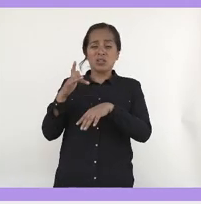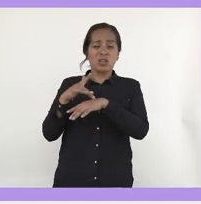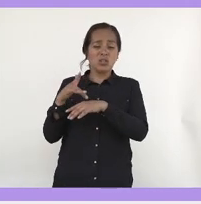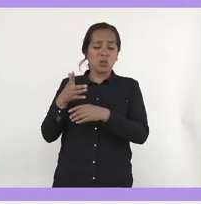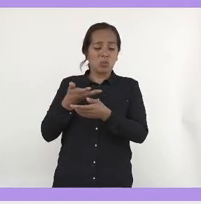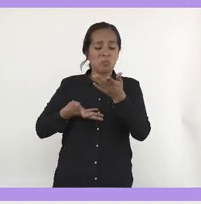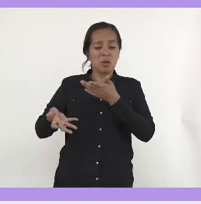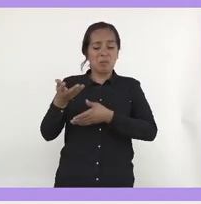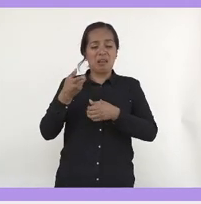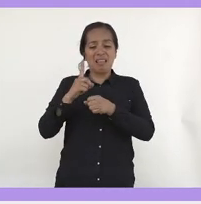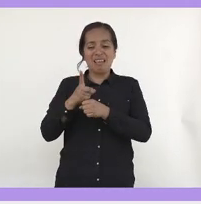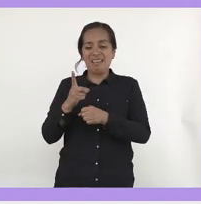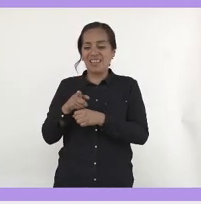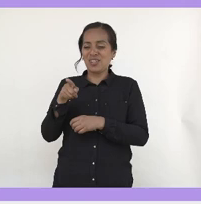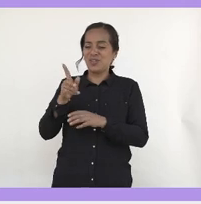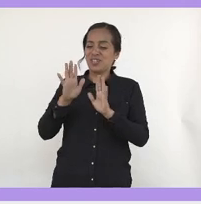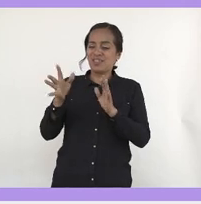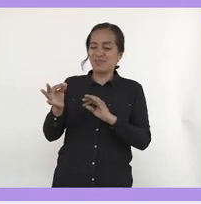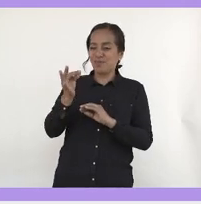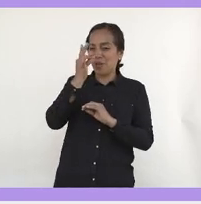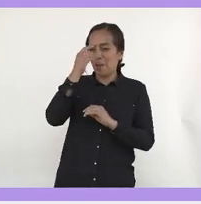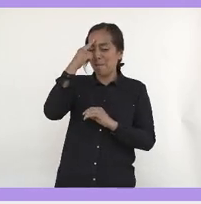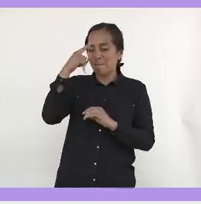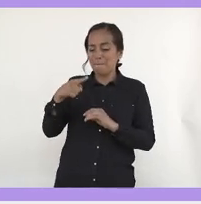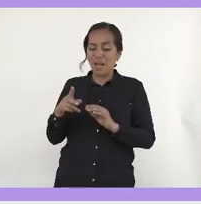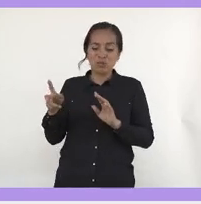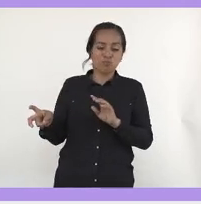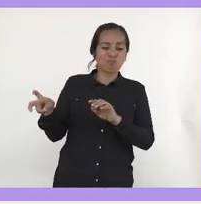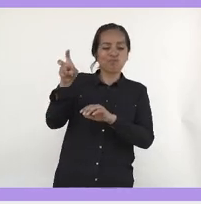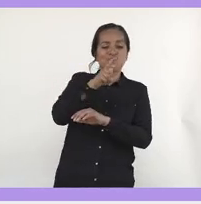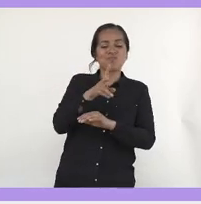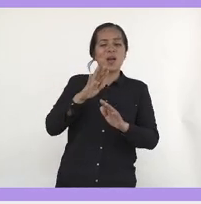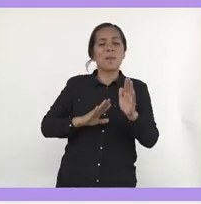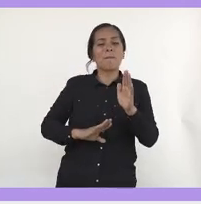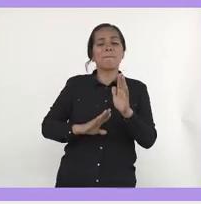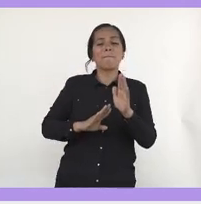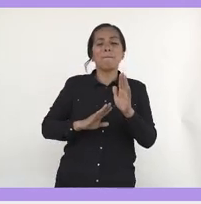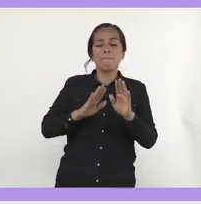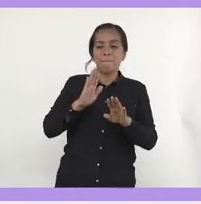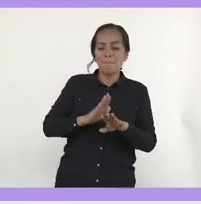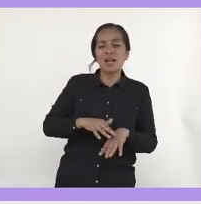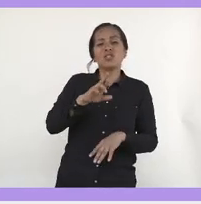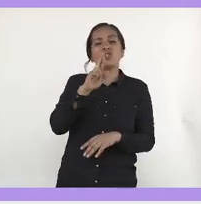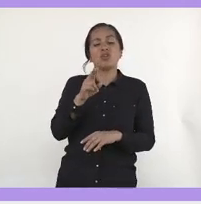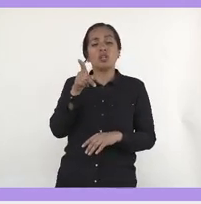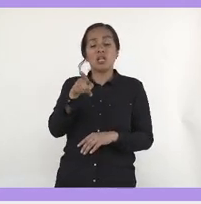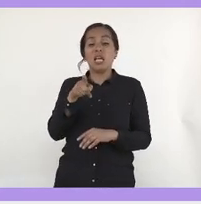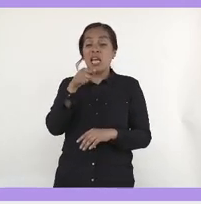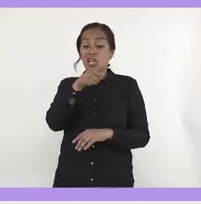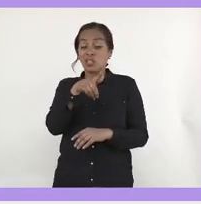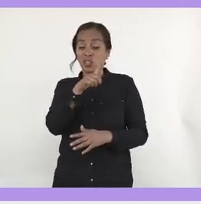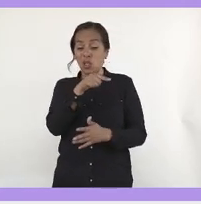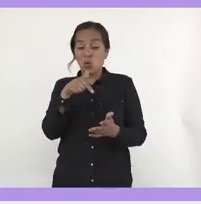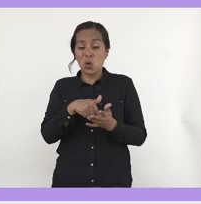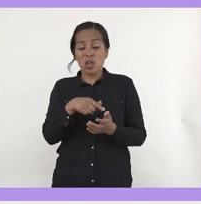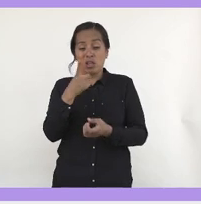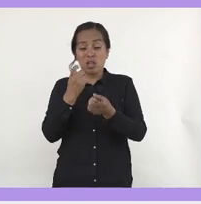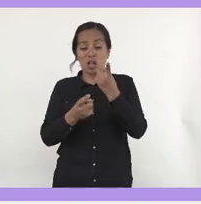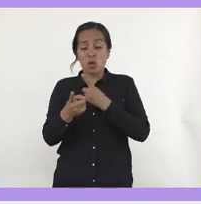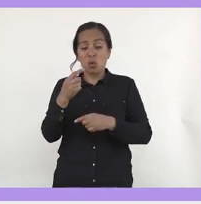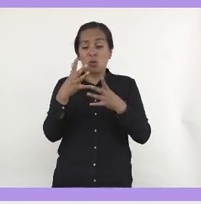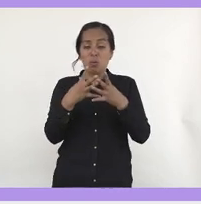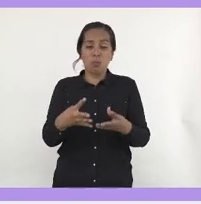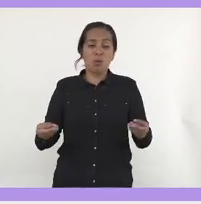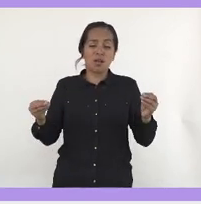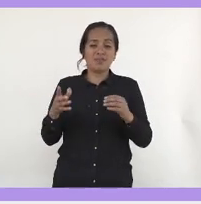Estás en El Salto no ya para para la selección mayor y muchas veces dicen que ese es el espacio donde algunas se pueden diluir Y qué bueno que